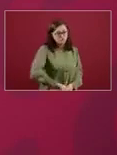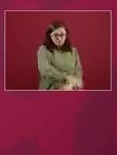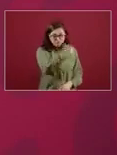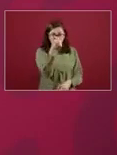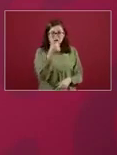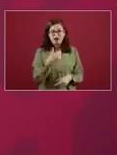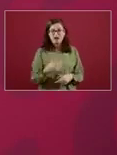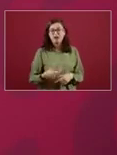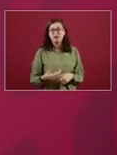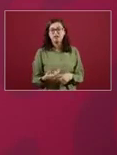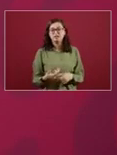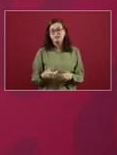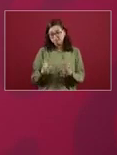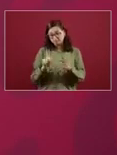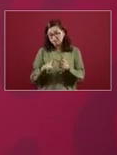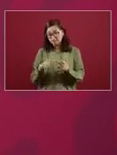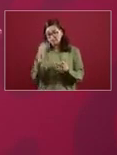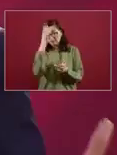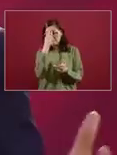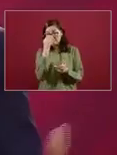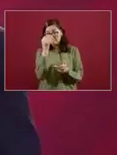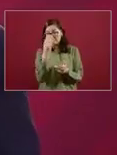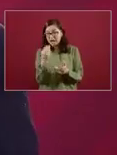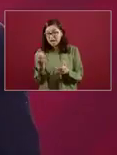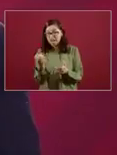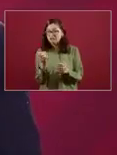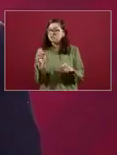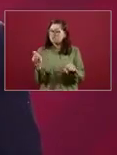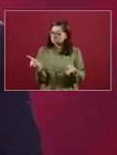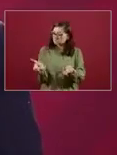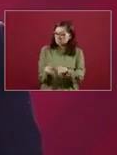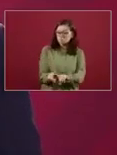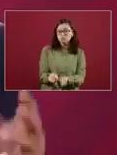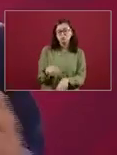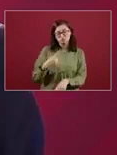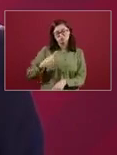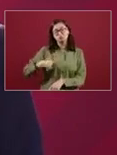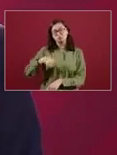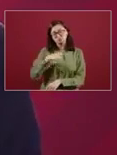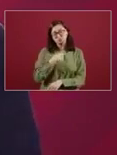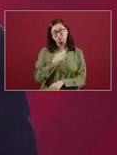a los mayas, lo vamos a hacer, a